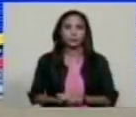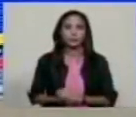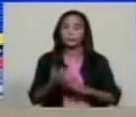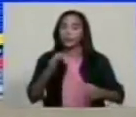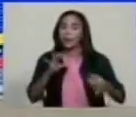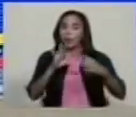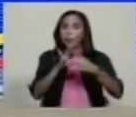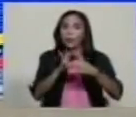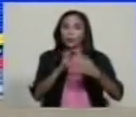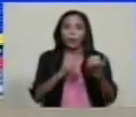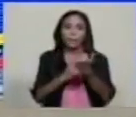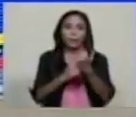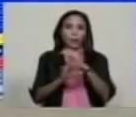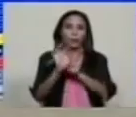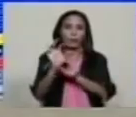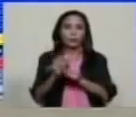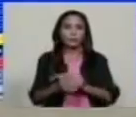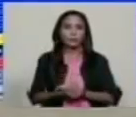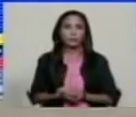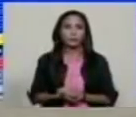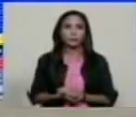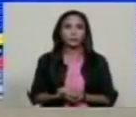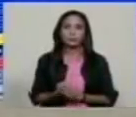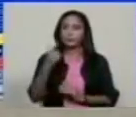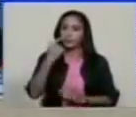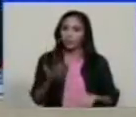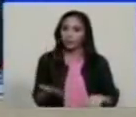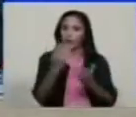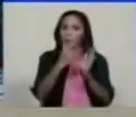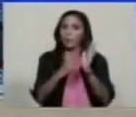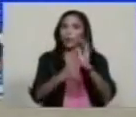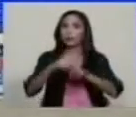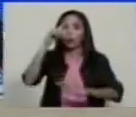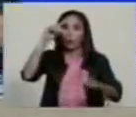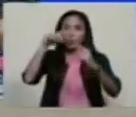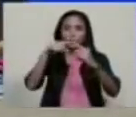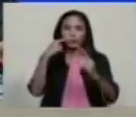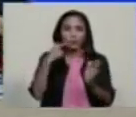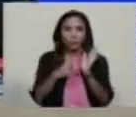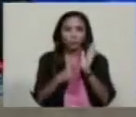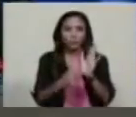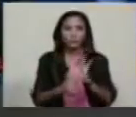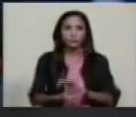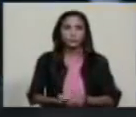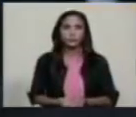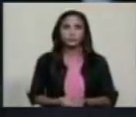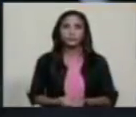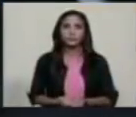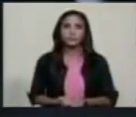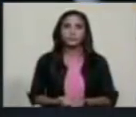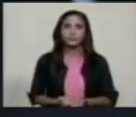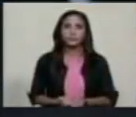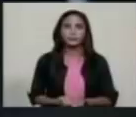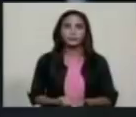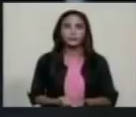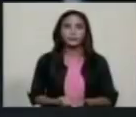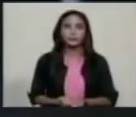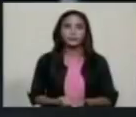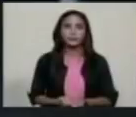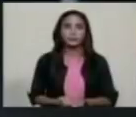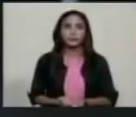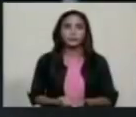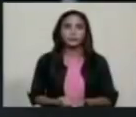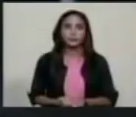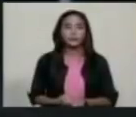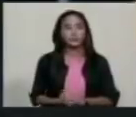unidos por Venezuela. Aquí van los objetivos. Y yo puedo decir como prioridad del